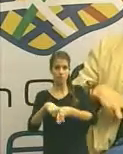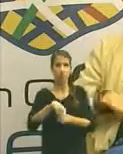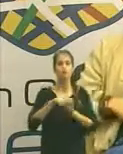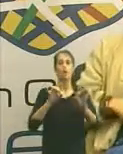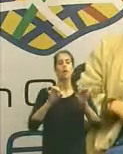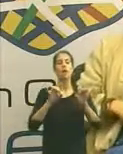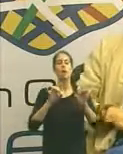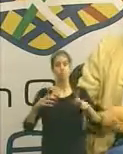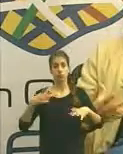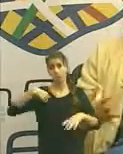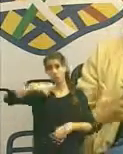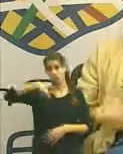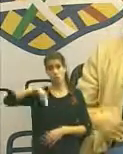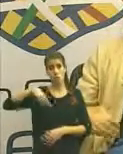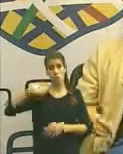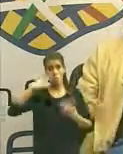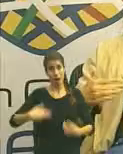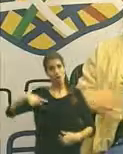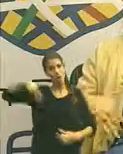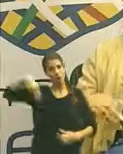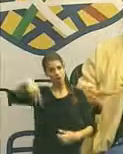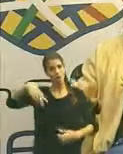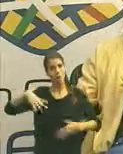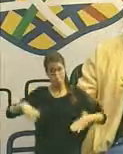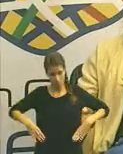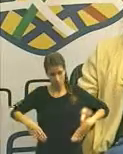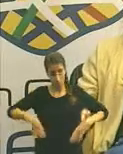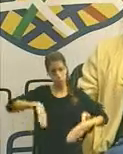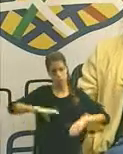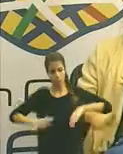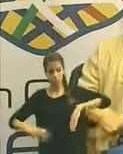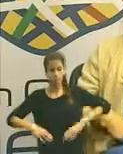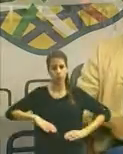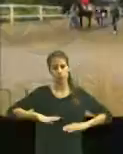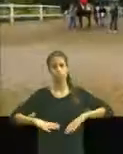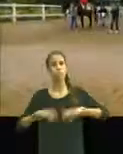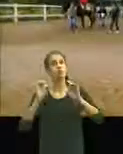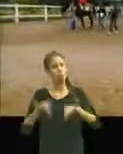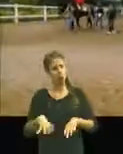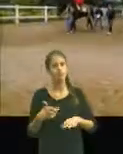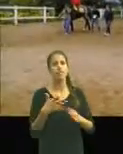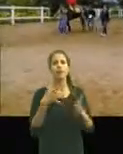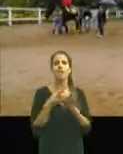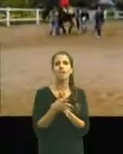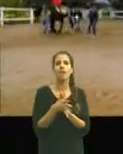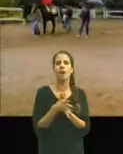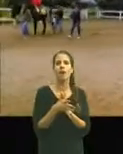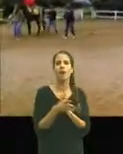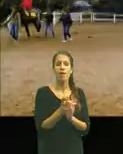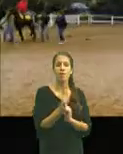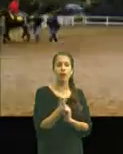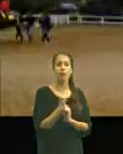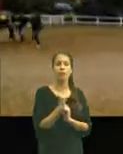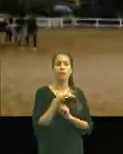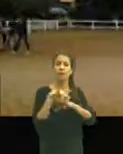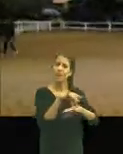cuando caminamos. ¿Qué pasa? Que nos está estableciendo un patrón normalizado de la marcha cuando estamos el usuario sobre el caballo